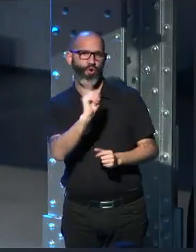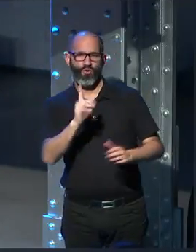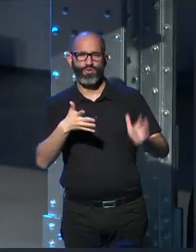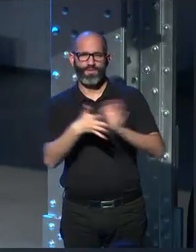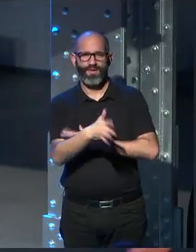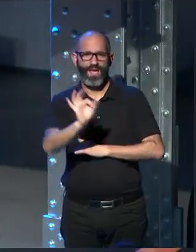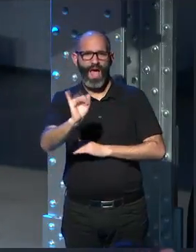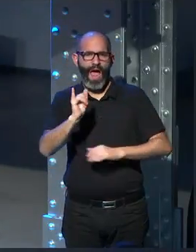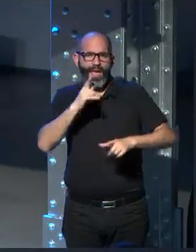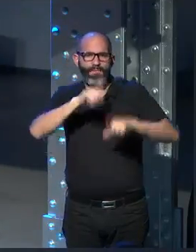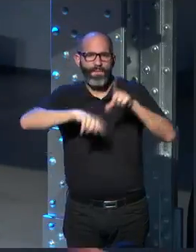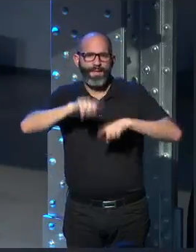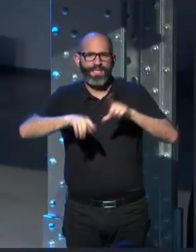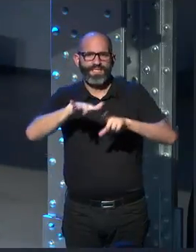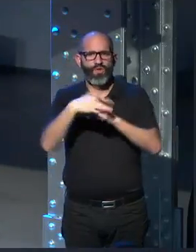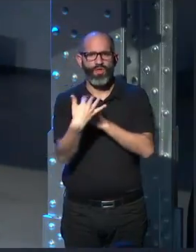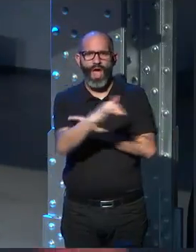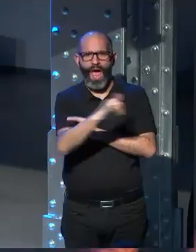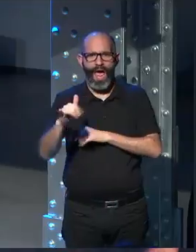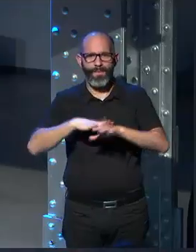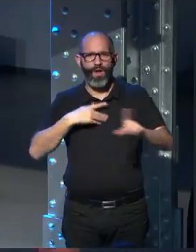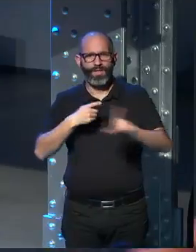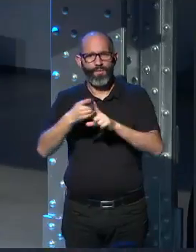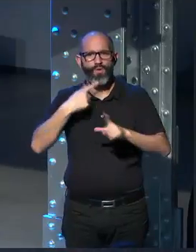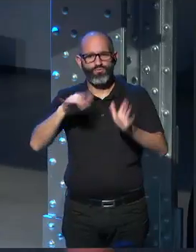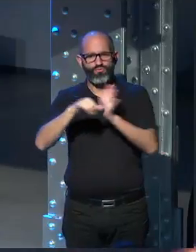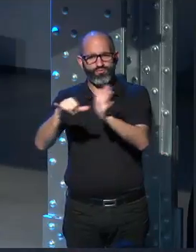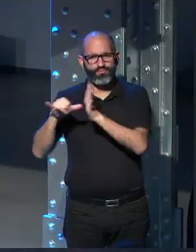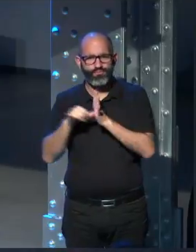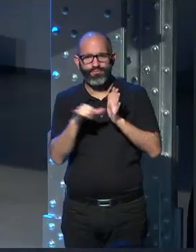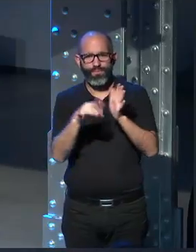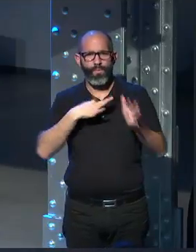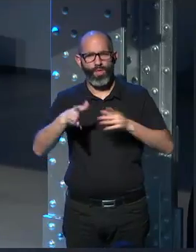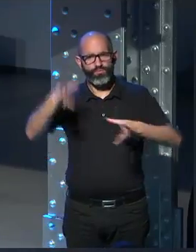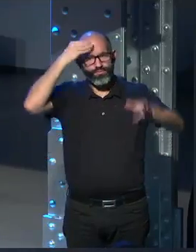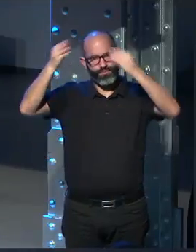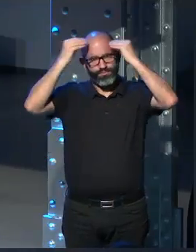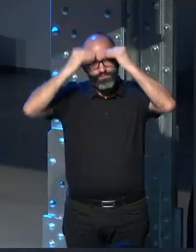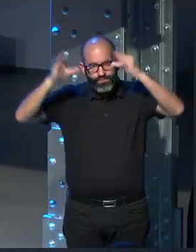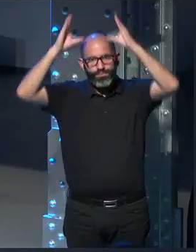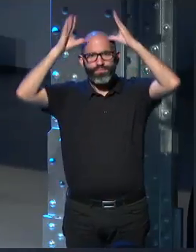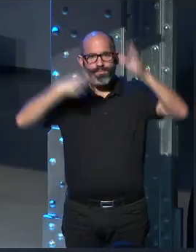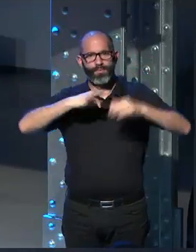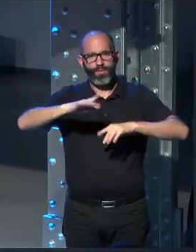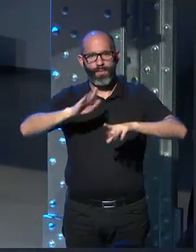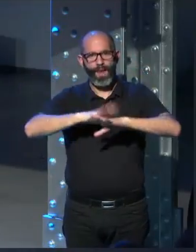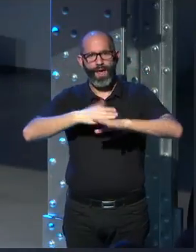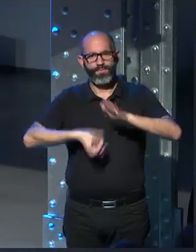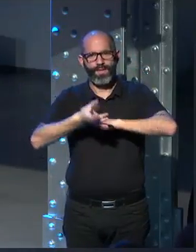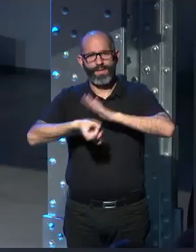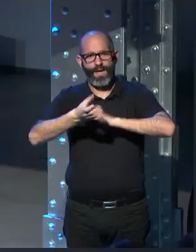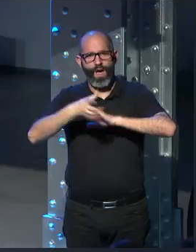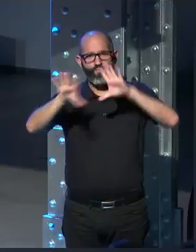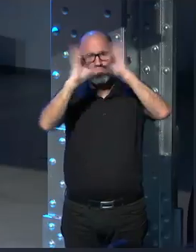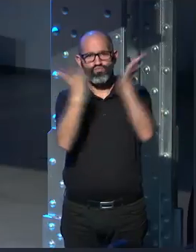buenos para que seamos capaces de interactuar y de ser razonablemente efectivos y productivos